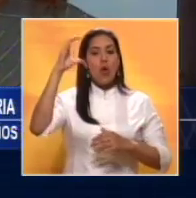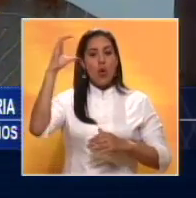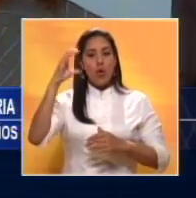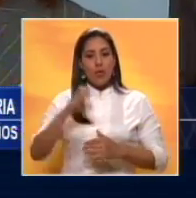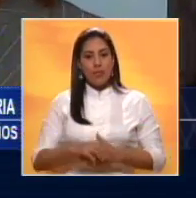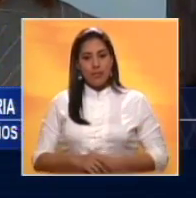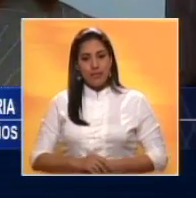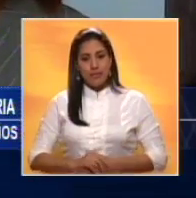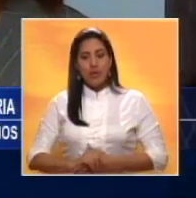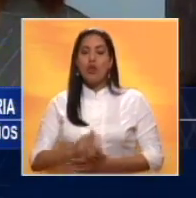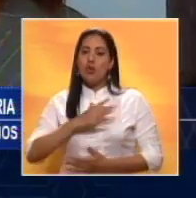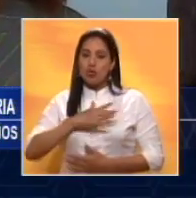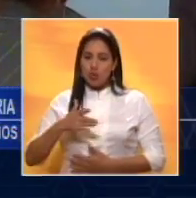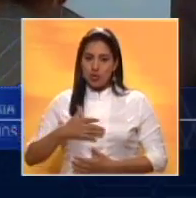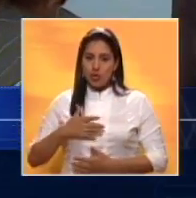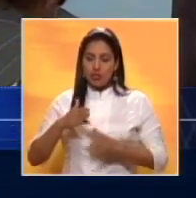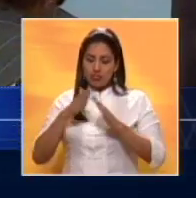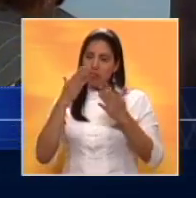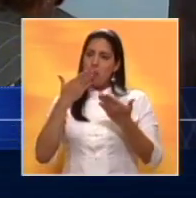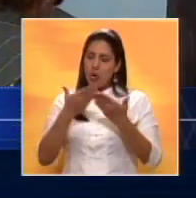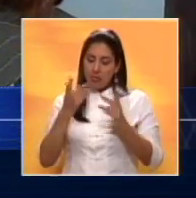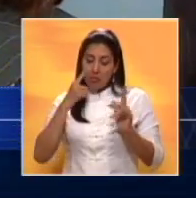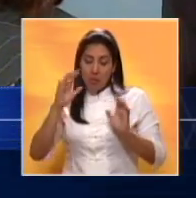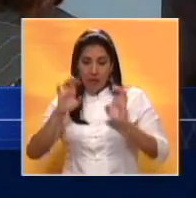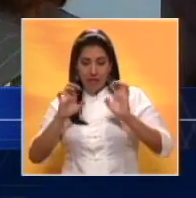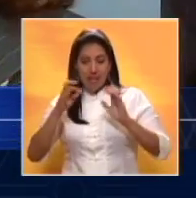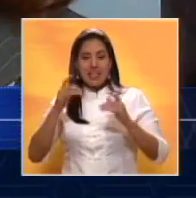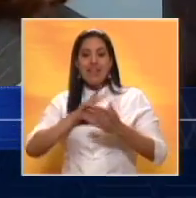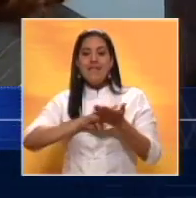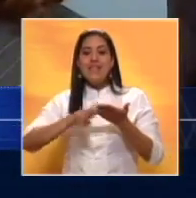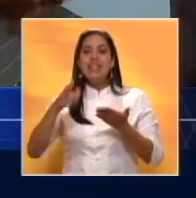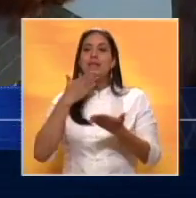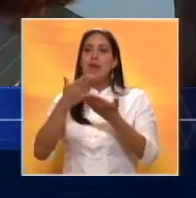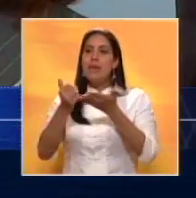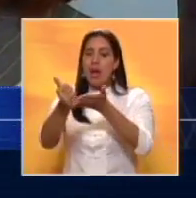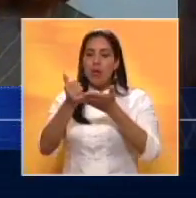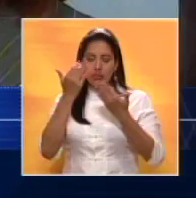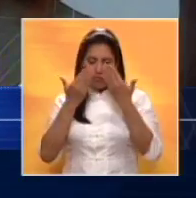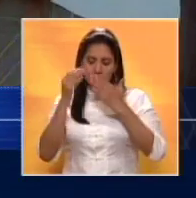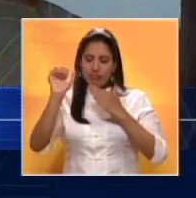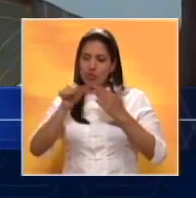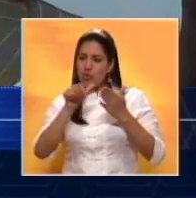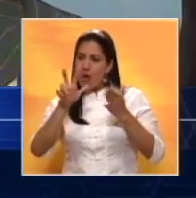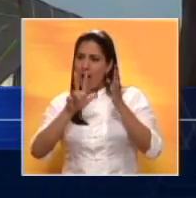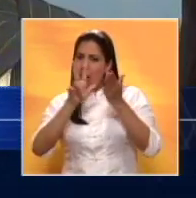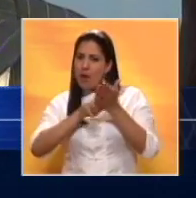países aledaños. Nos han puesto sobre la mesa la posibilidad de una visa humanitaria, la estamos estudiando